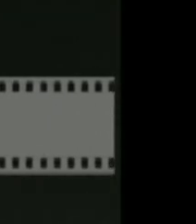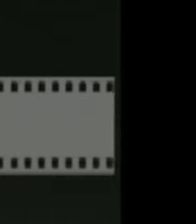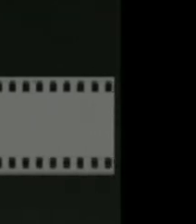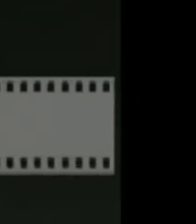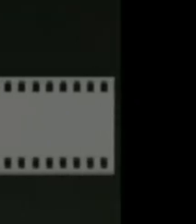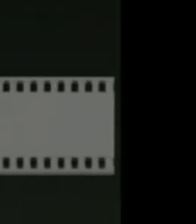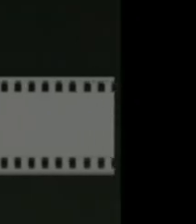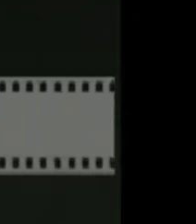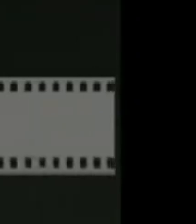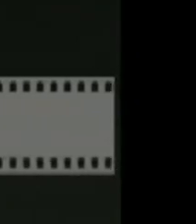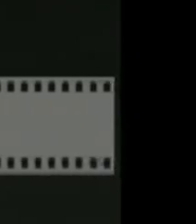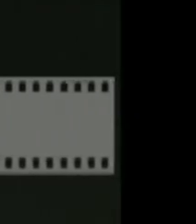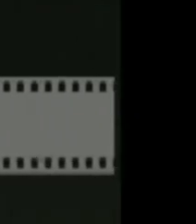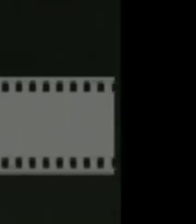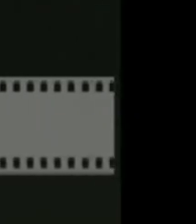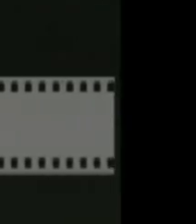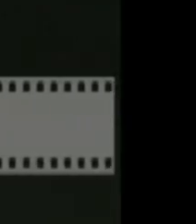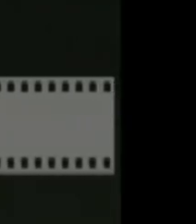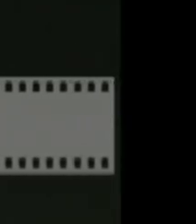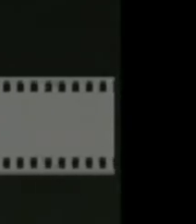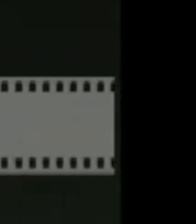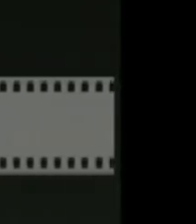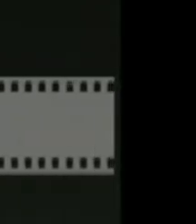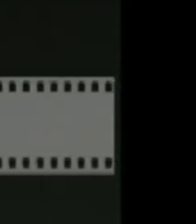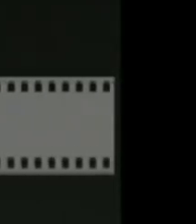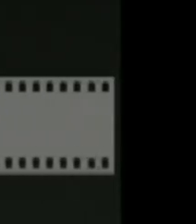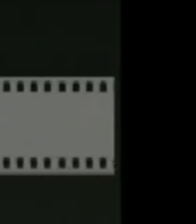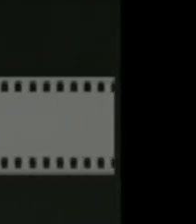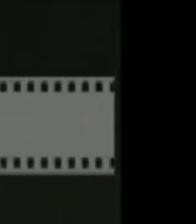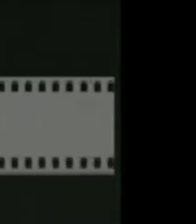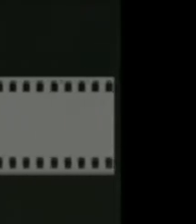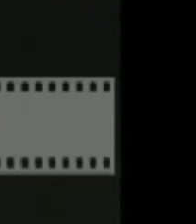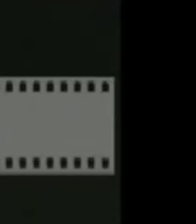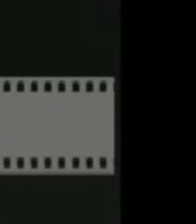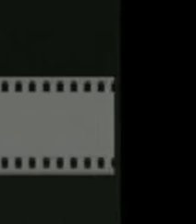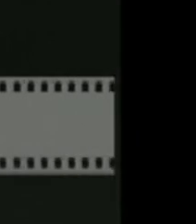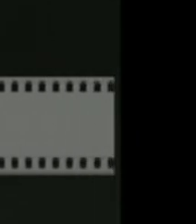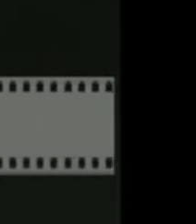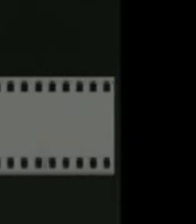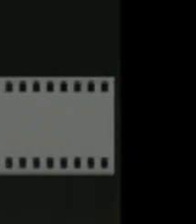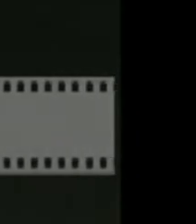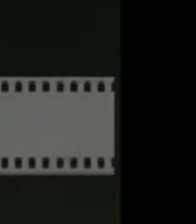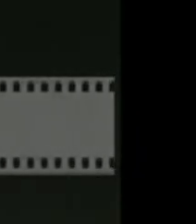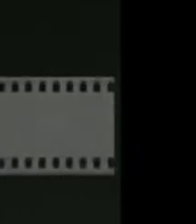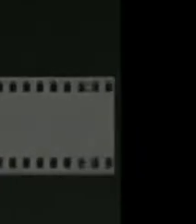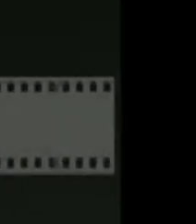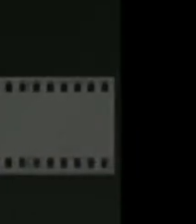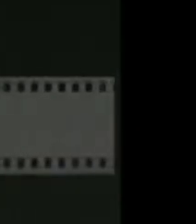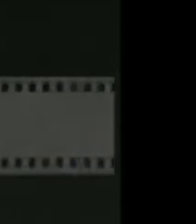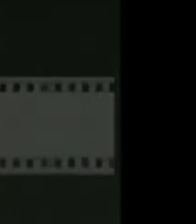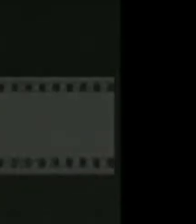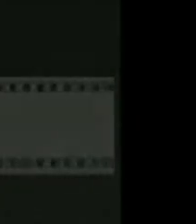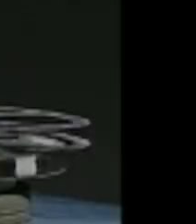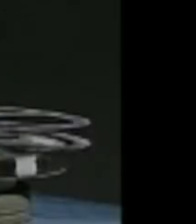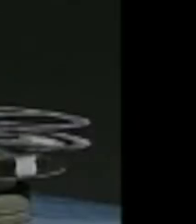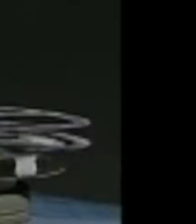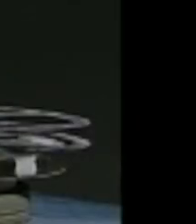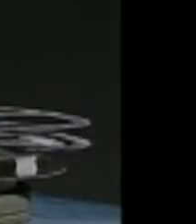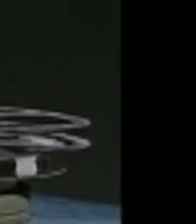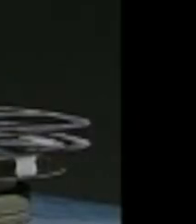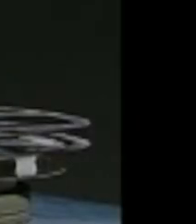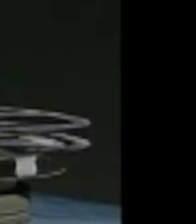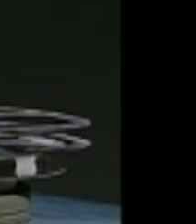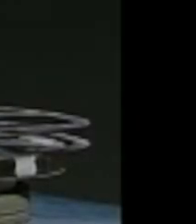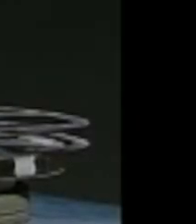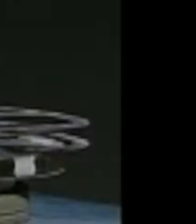de sangre, es además pionero y trabajador incansable. Con su cámara cinematográfica de 16 milímetros,